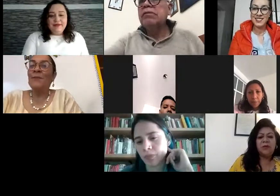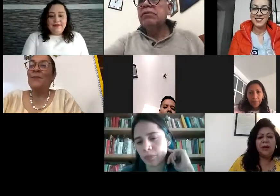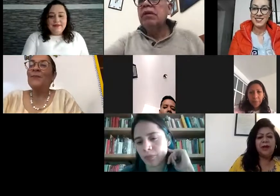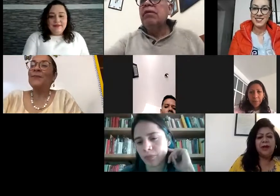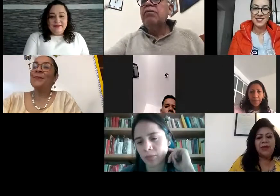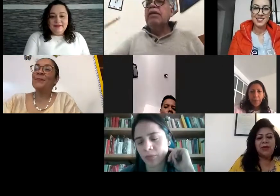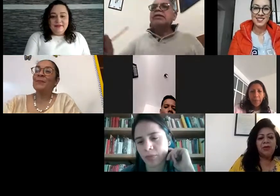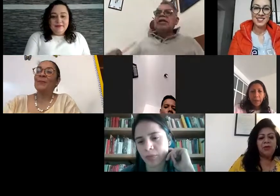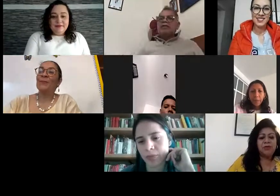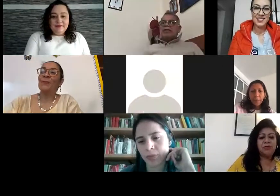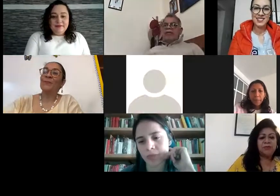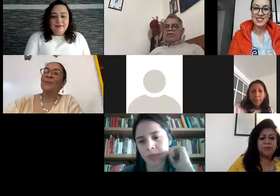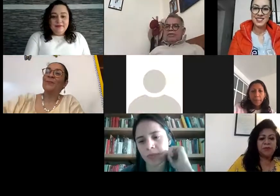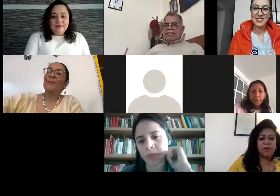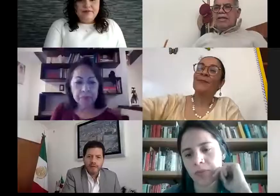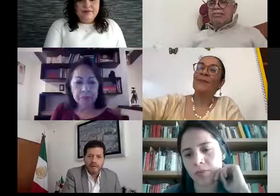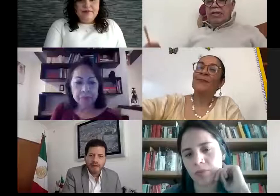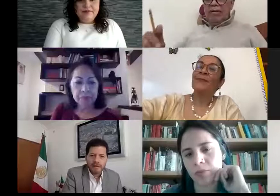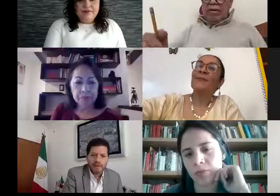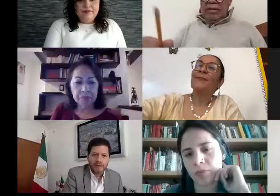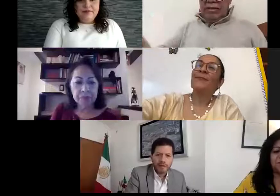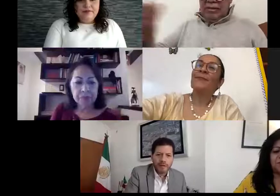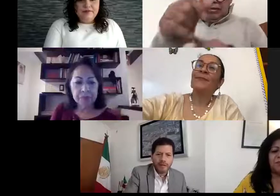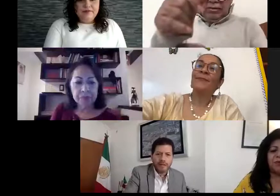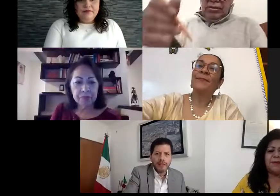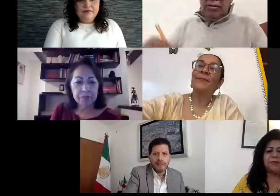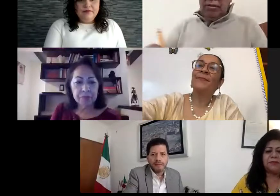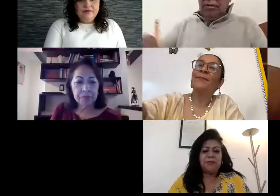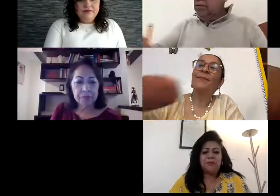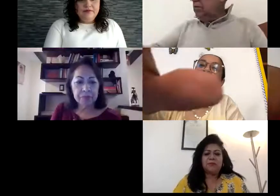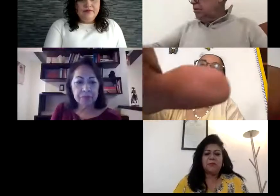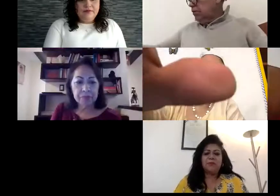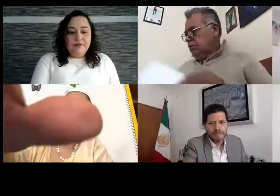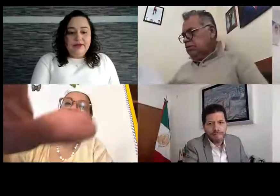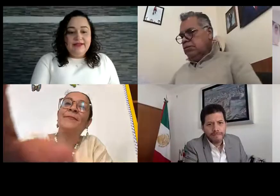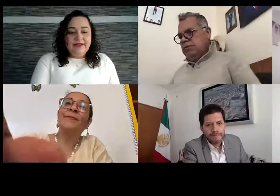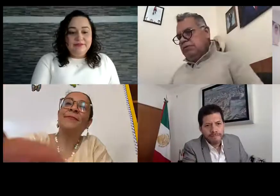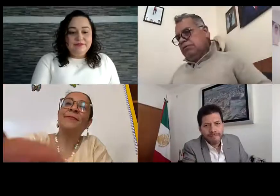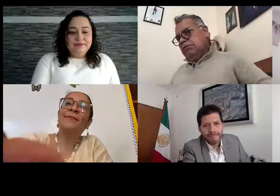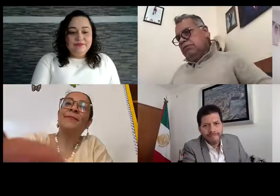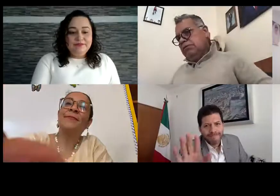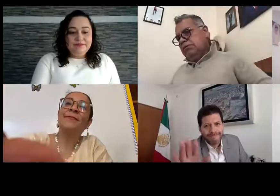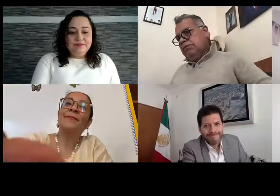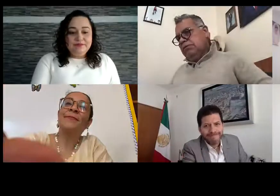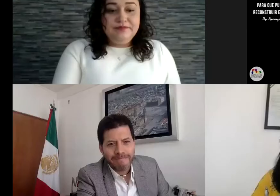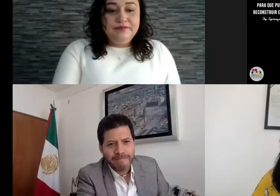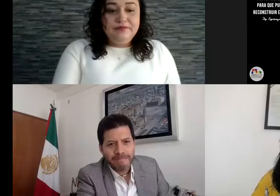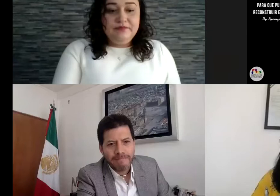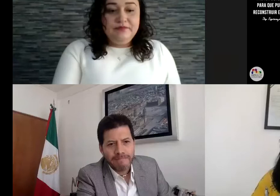Buenas tardes a todos Buenas tardes todos Gracias, muy bien Gracias, diputada Buenas tardes Saludos Buenas tardes